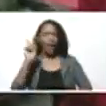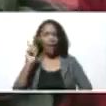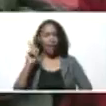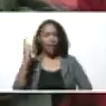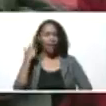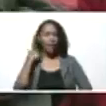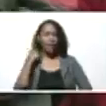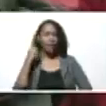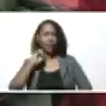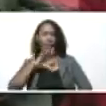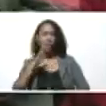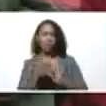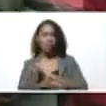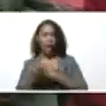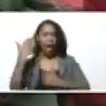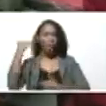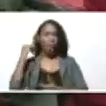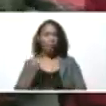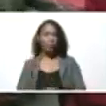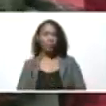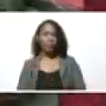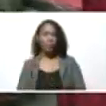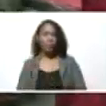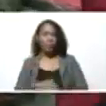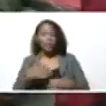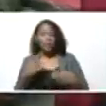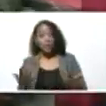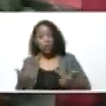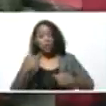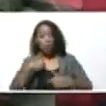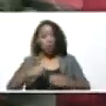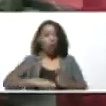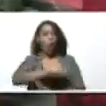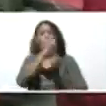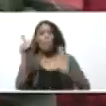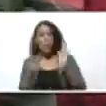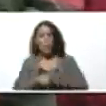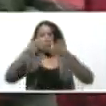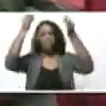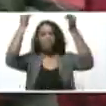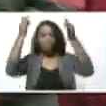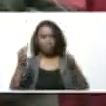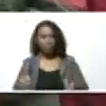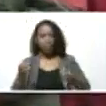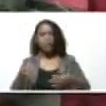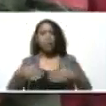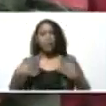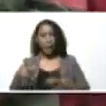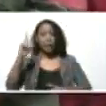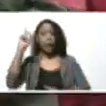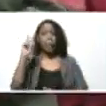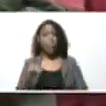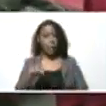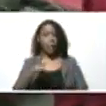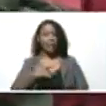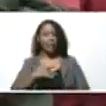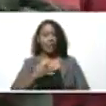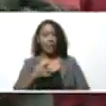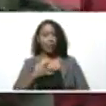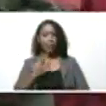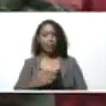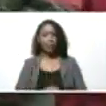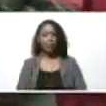entonces. Y que estoy completamente seguro que era también el